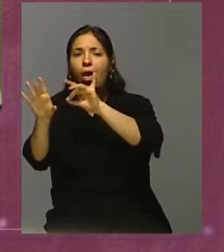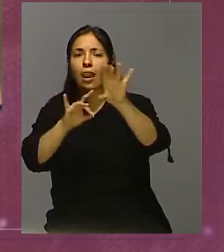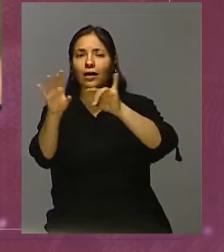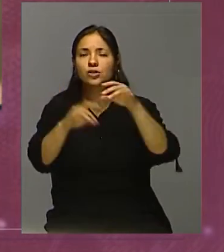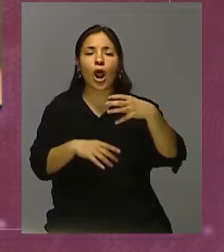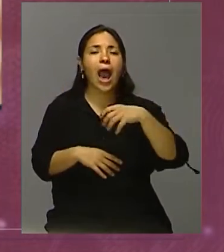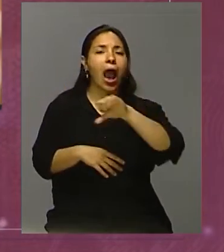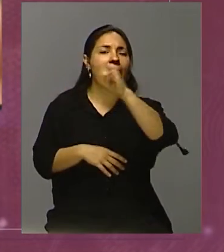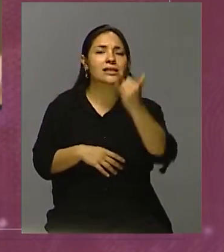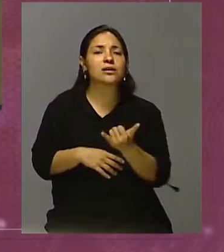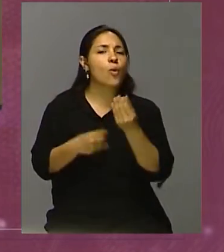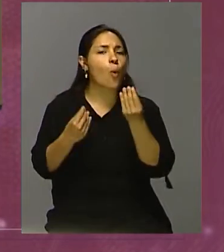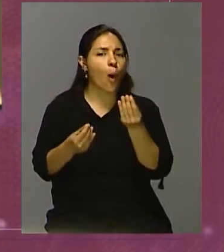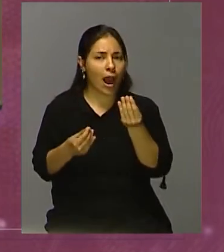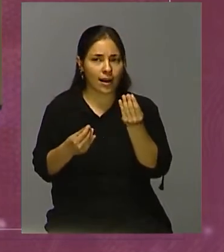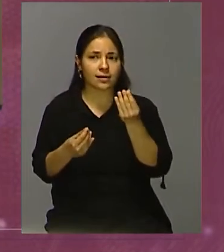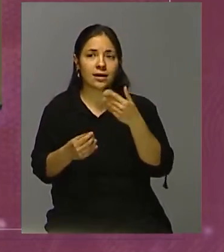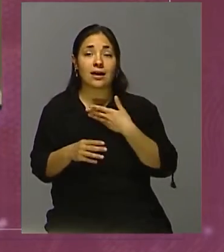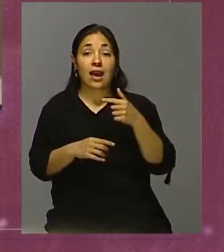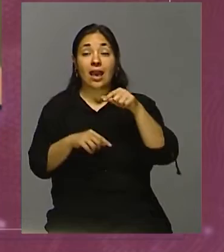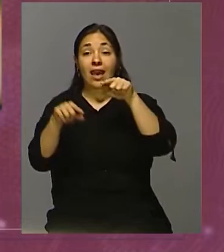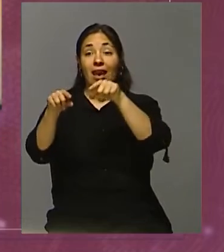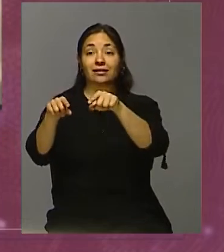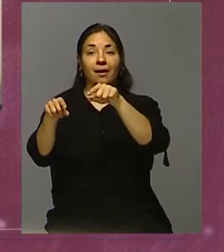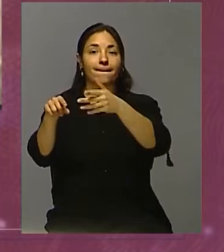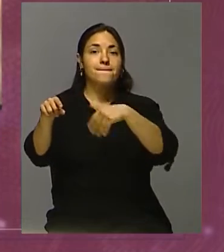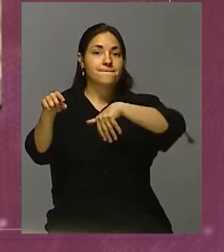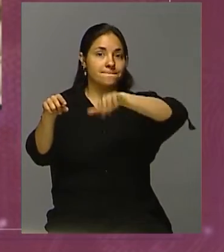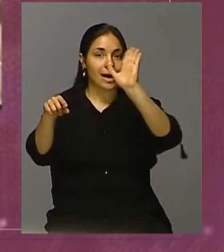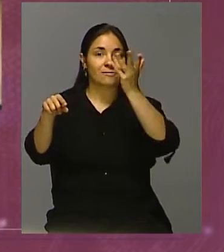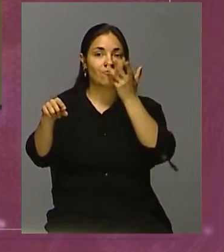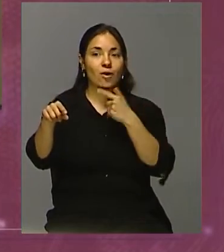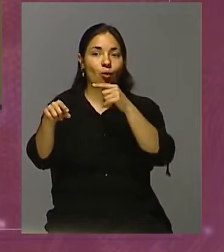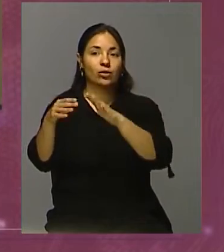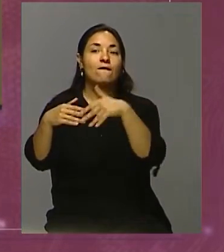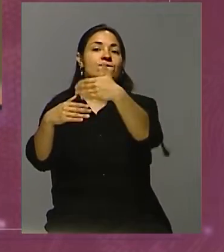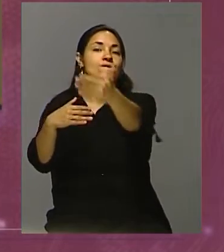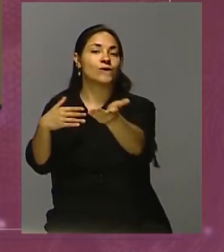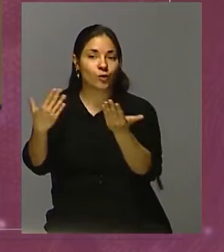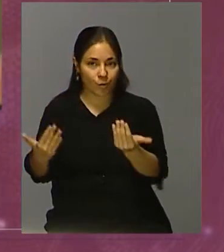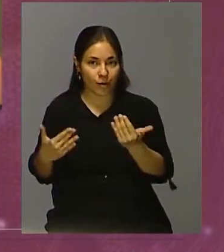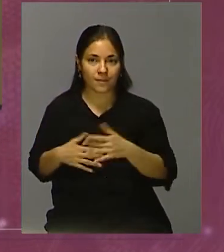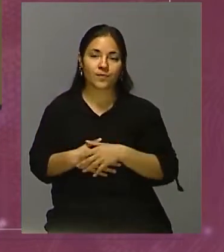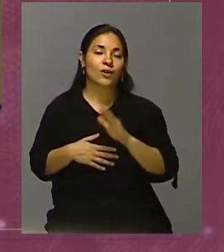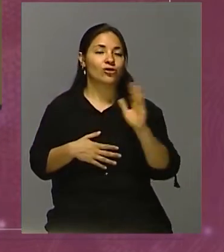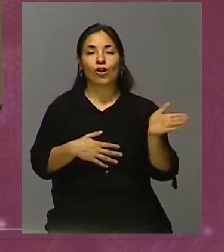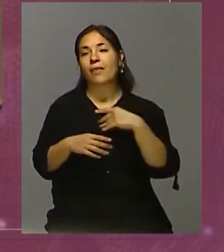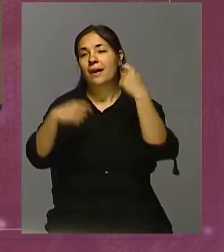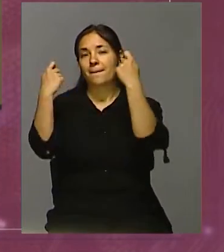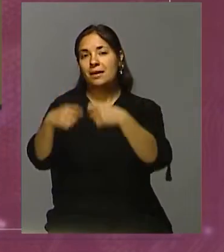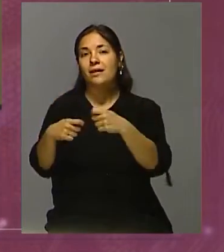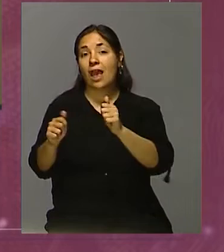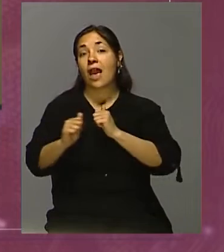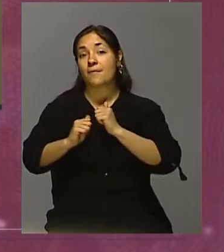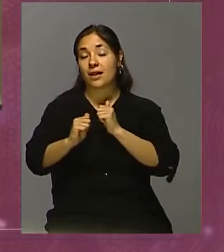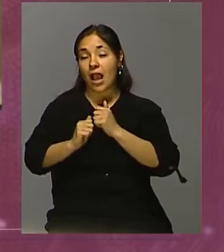activos diciendo, estos son los que para mí mejores van a rendir en el largo plazo. Obviamente todos hacemos una inversión esperando